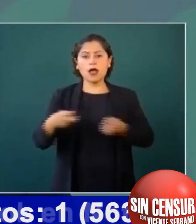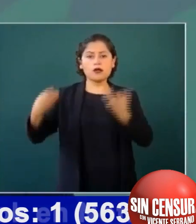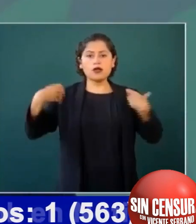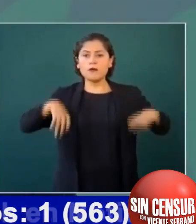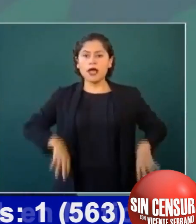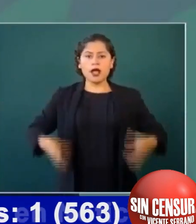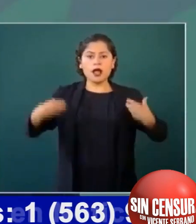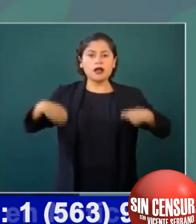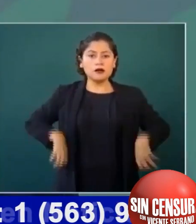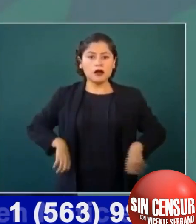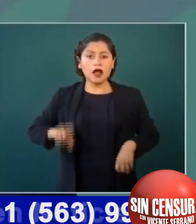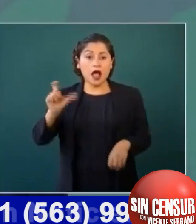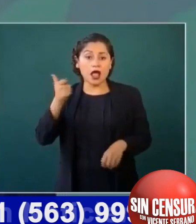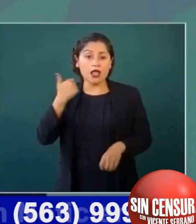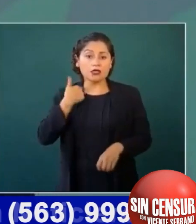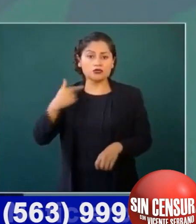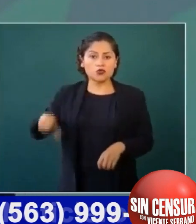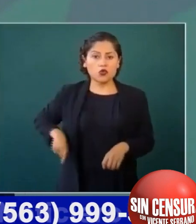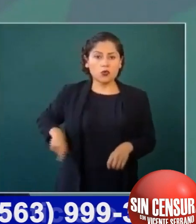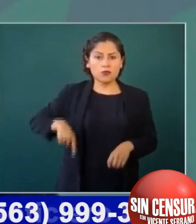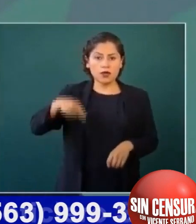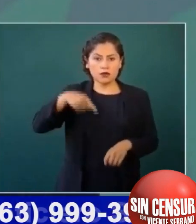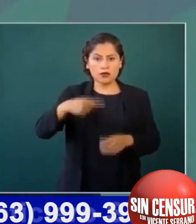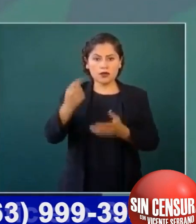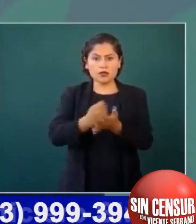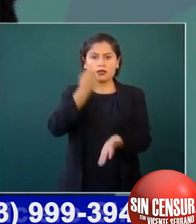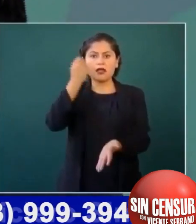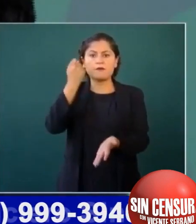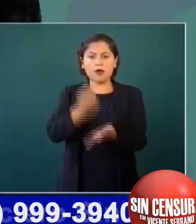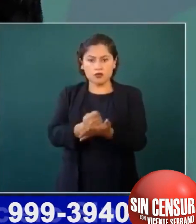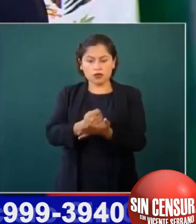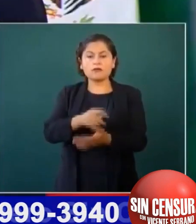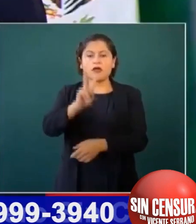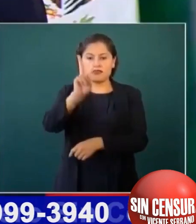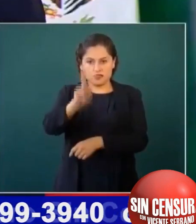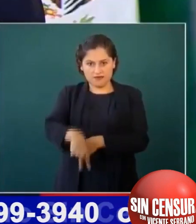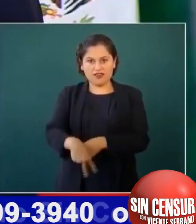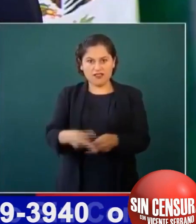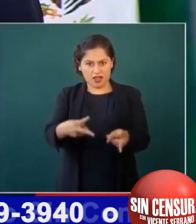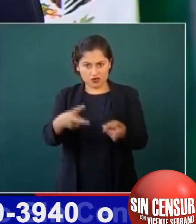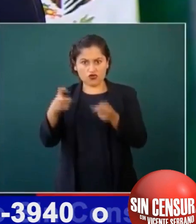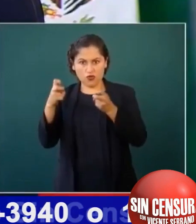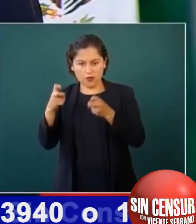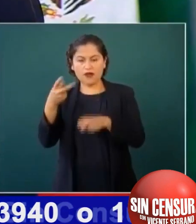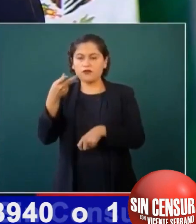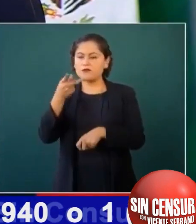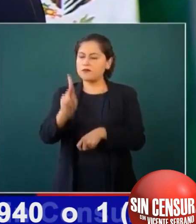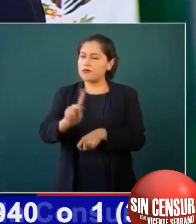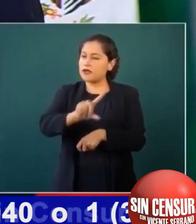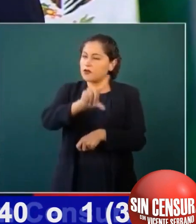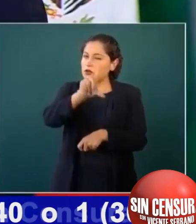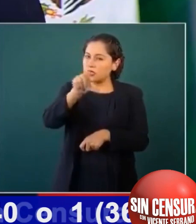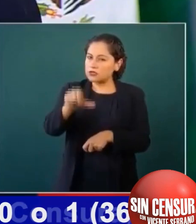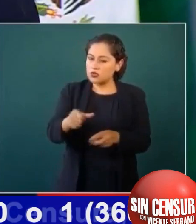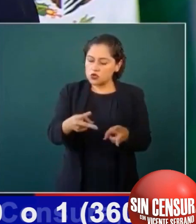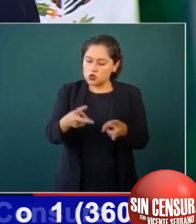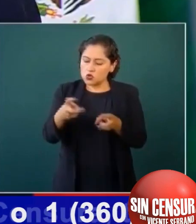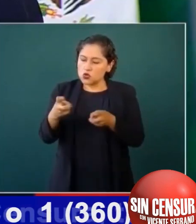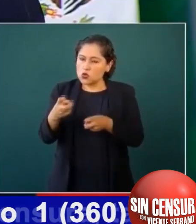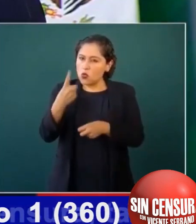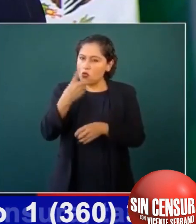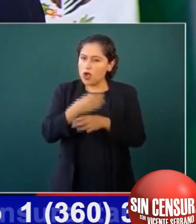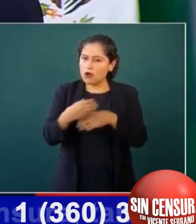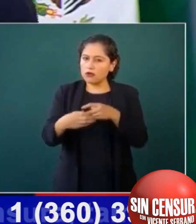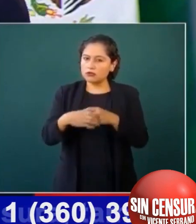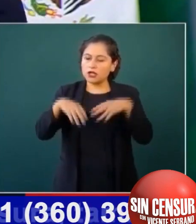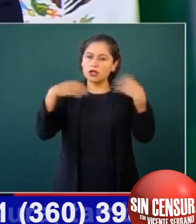de entregar lo más sagrado, señor presidente, que tenemos los tamaulipecos después de la vida, que es nuestra libertad. Pactaron